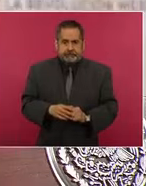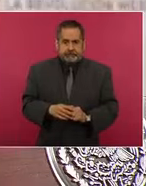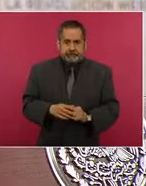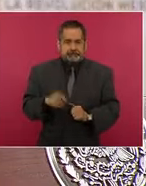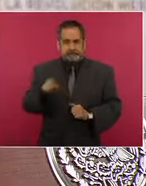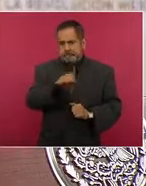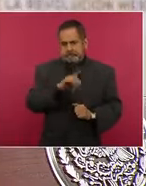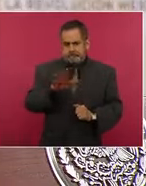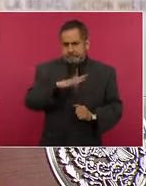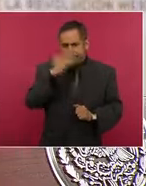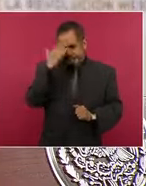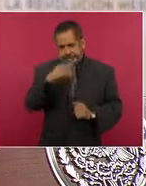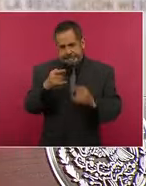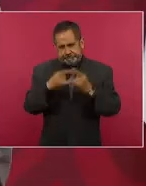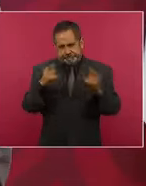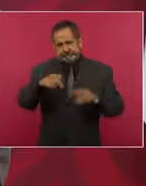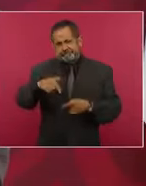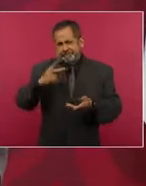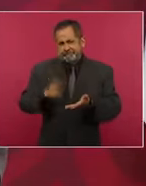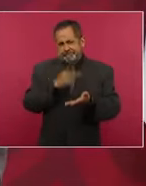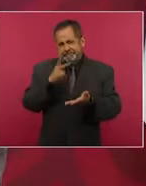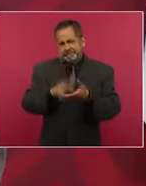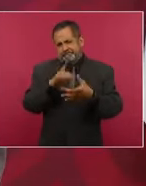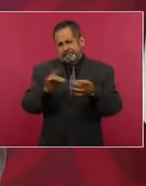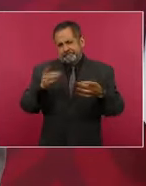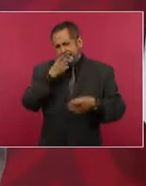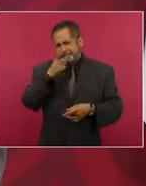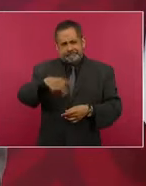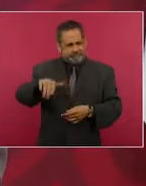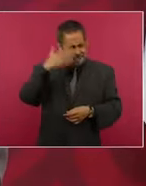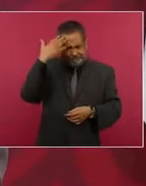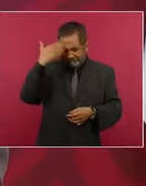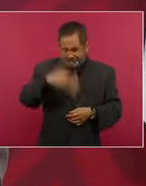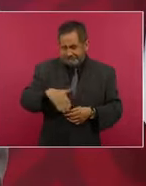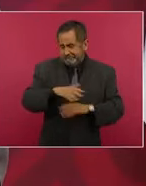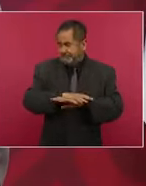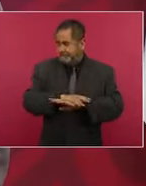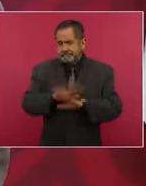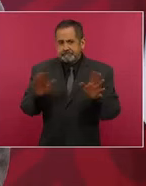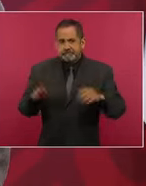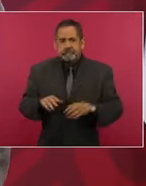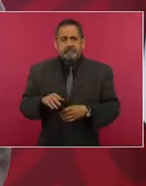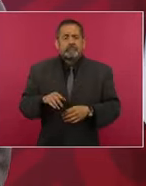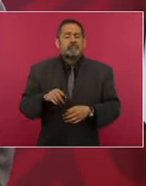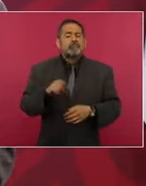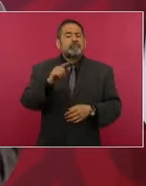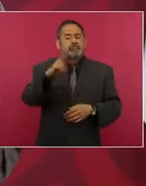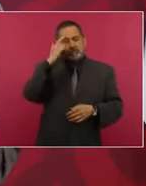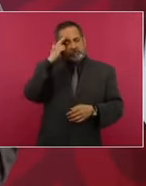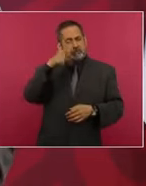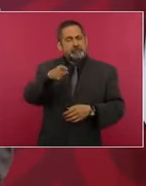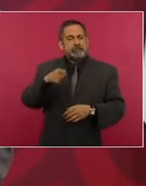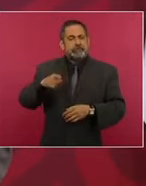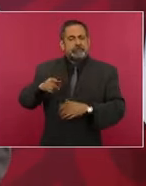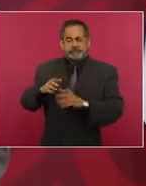que ya ustedes saben, que aquí hemos repetido, ¿no? Cuando escribe sus